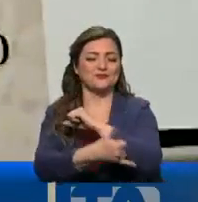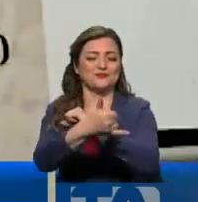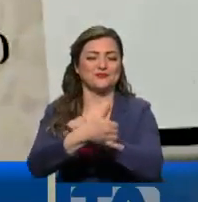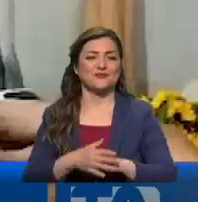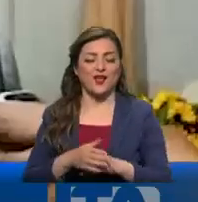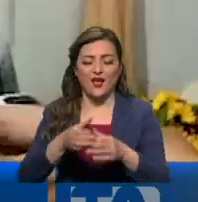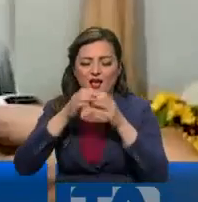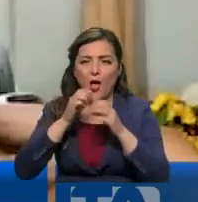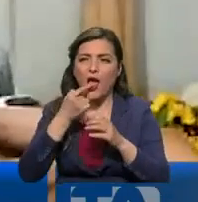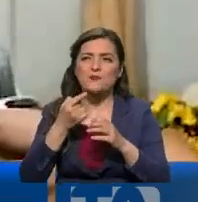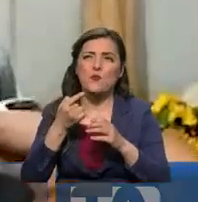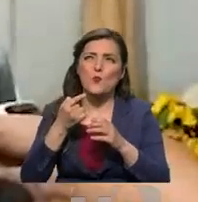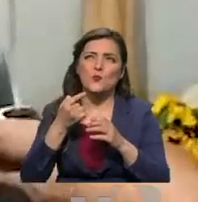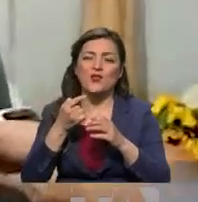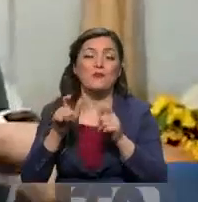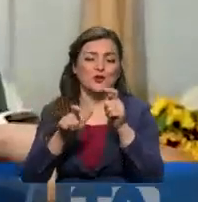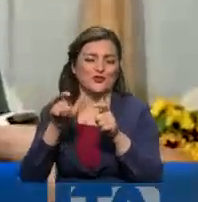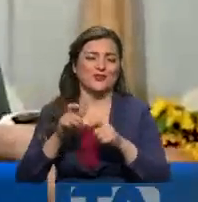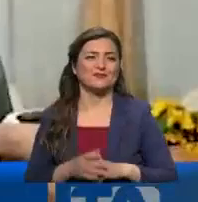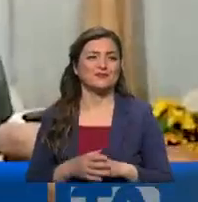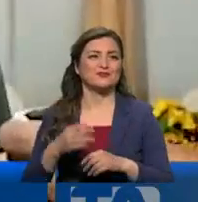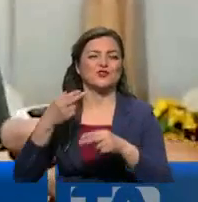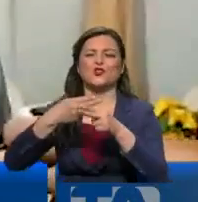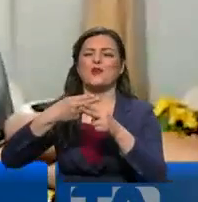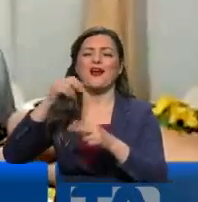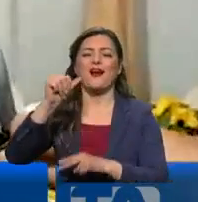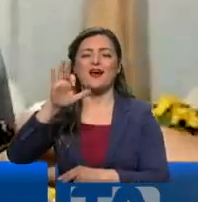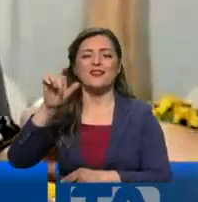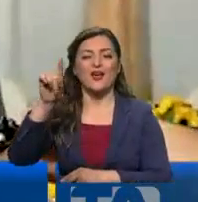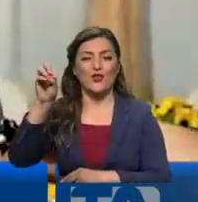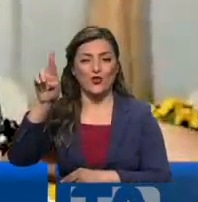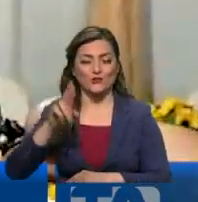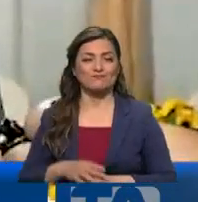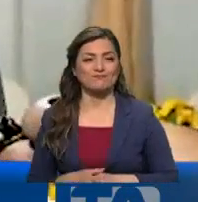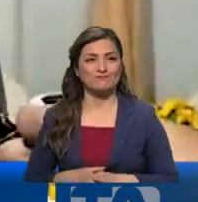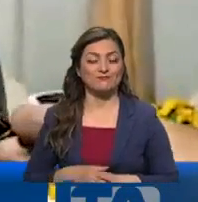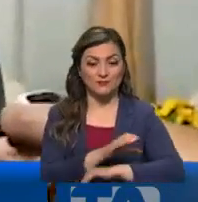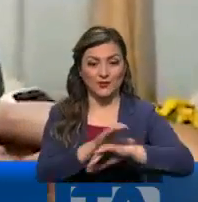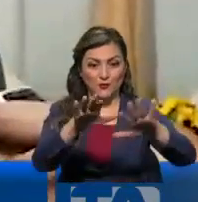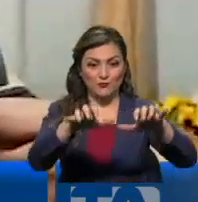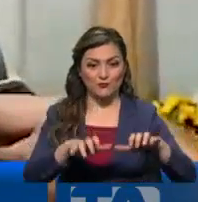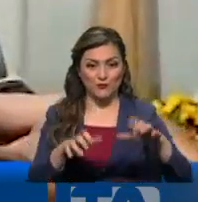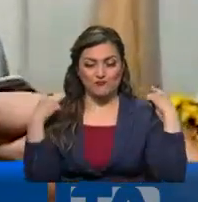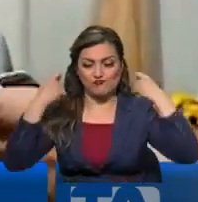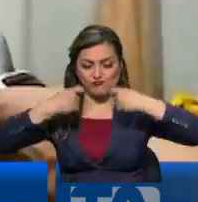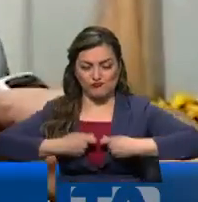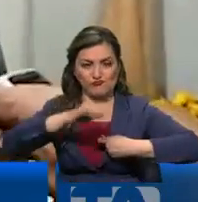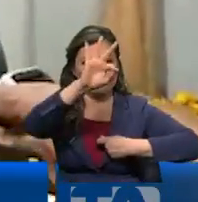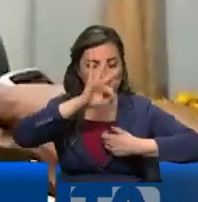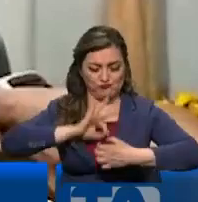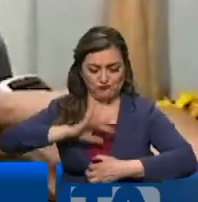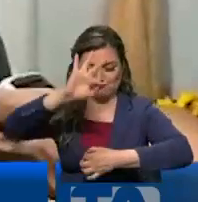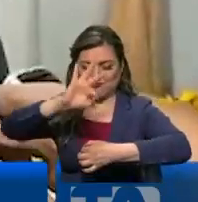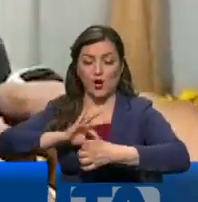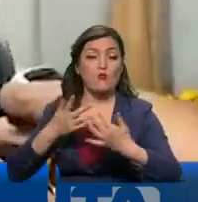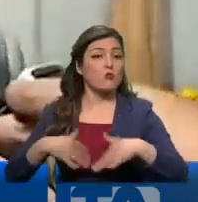7 países. La caficultura es una actividad muy importante, sobre todo para el sector rural, y es así que a través de